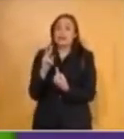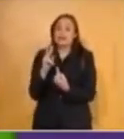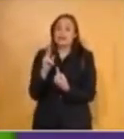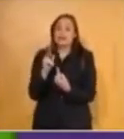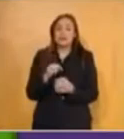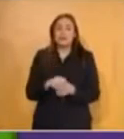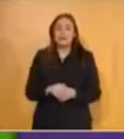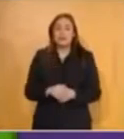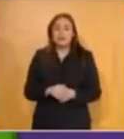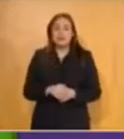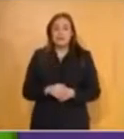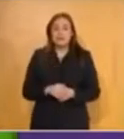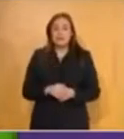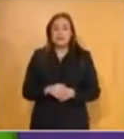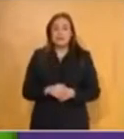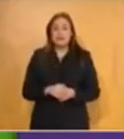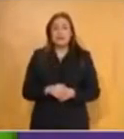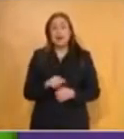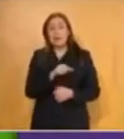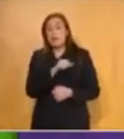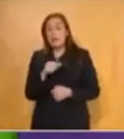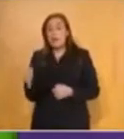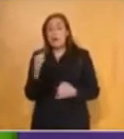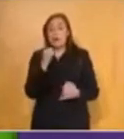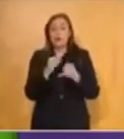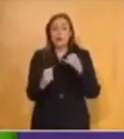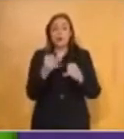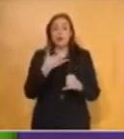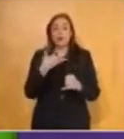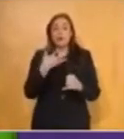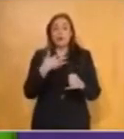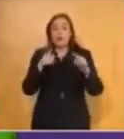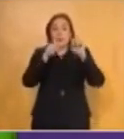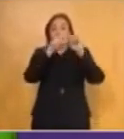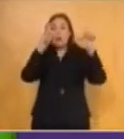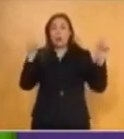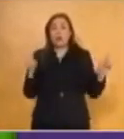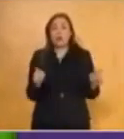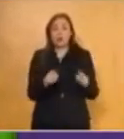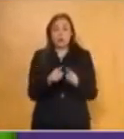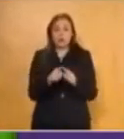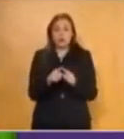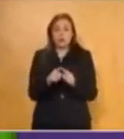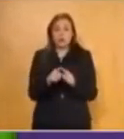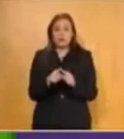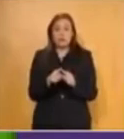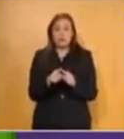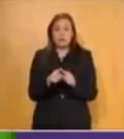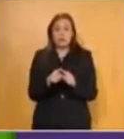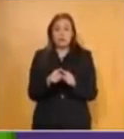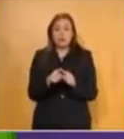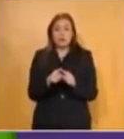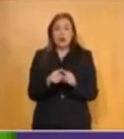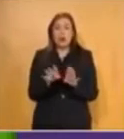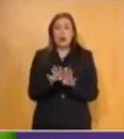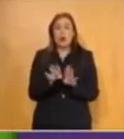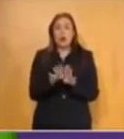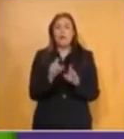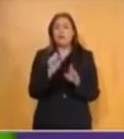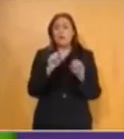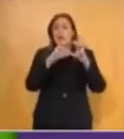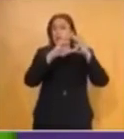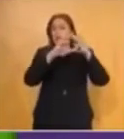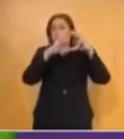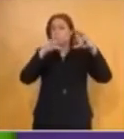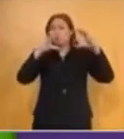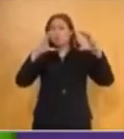último tenemos the zigzag shapes or screen bubbles. Tenemos las burbujas, que podríamos